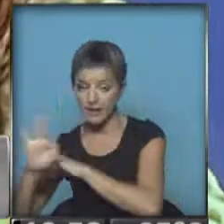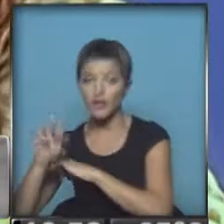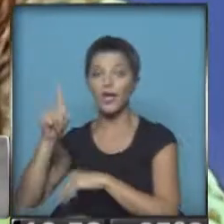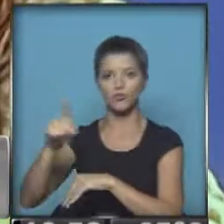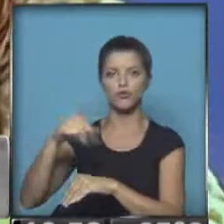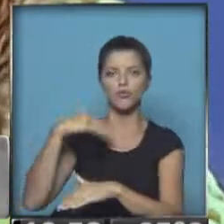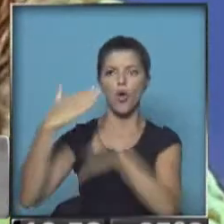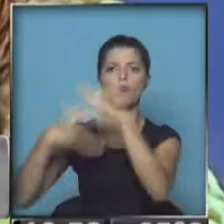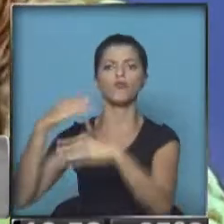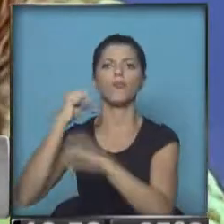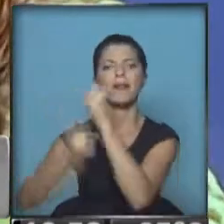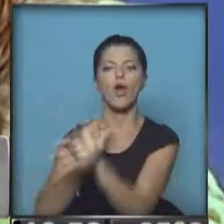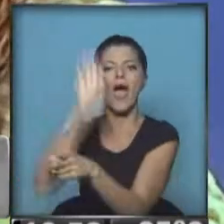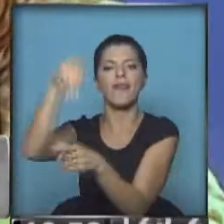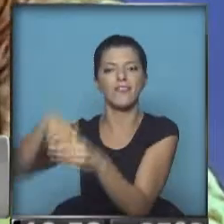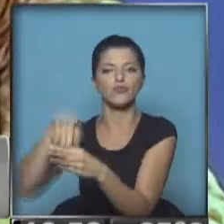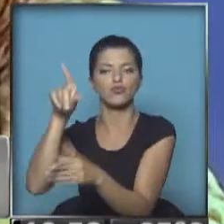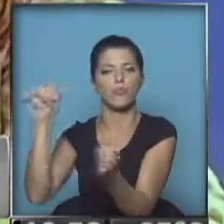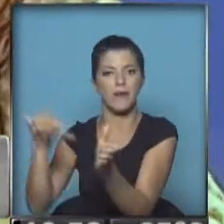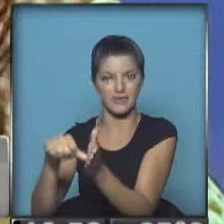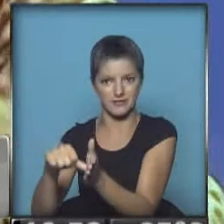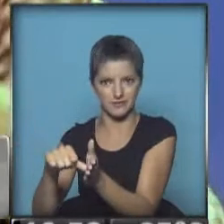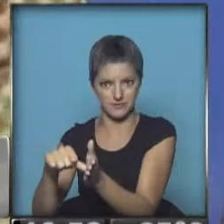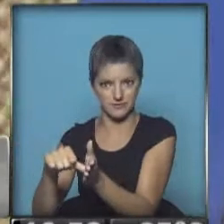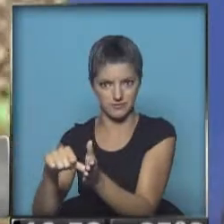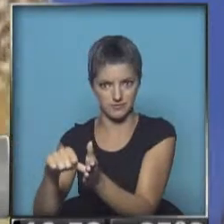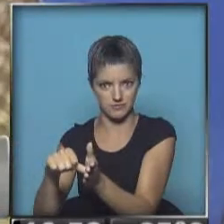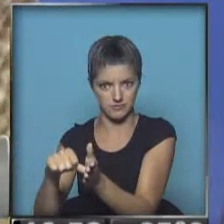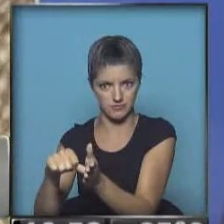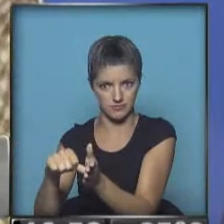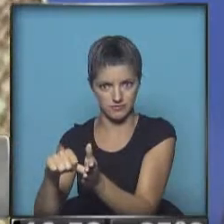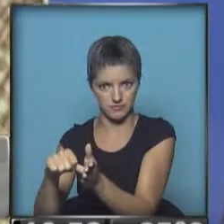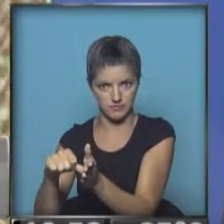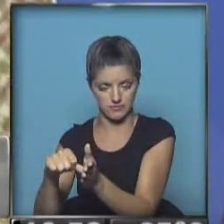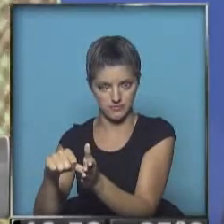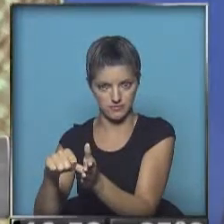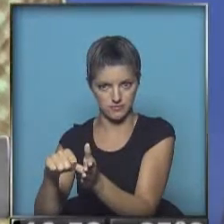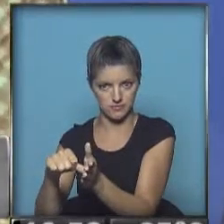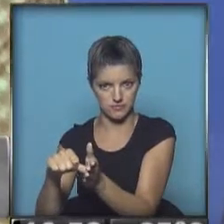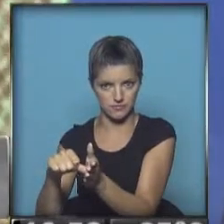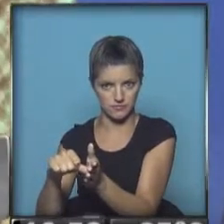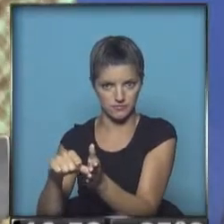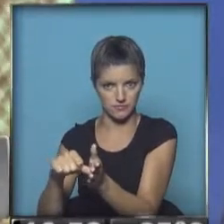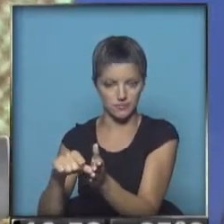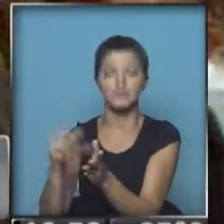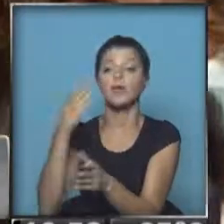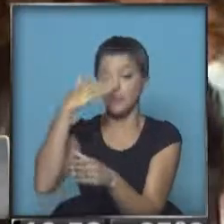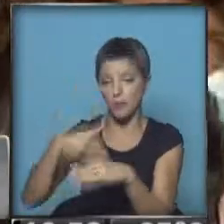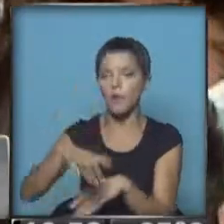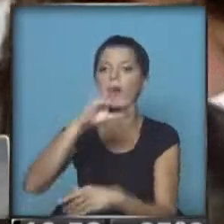desarrollaban fuertes mercados internos previamente a conducirse y a comportarse como países o como